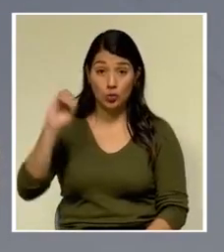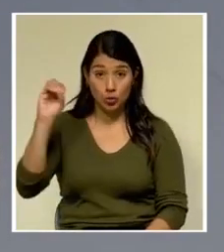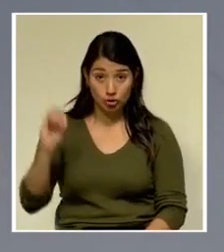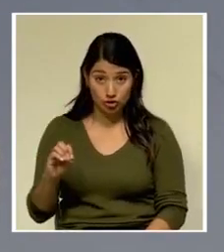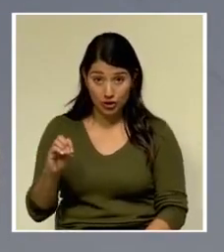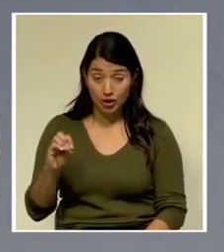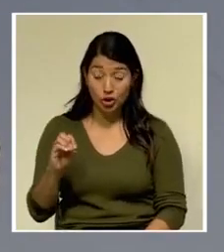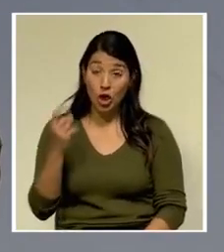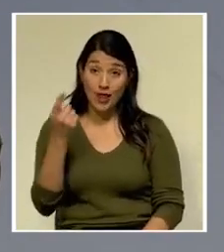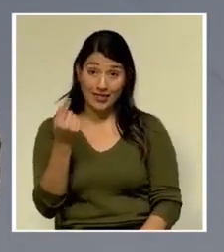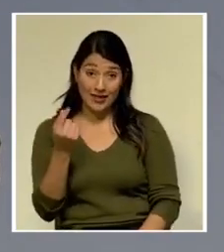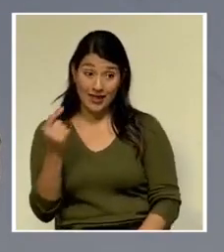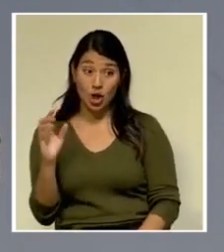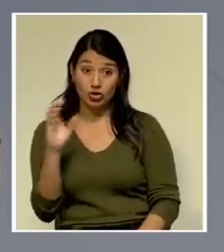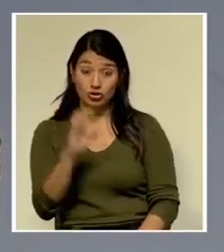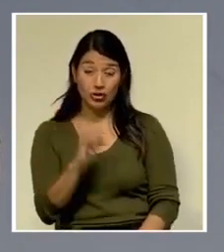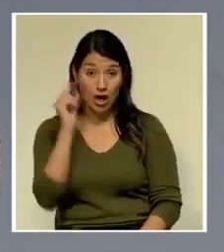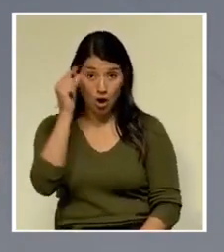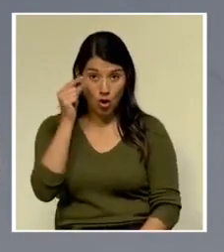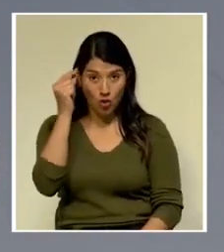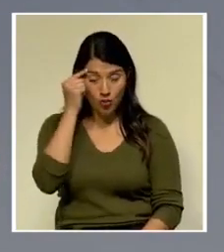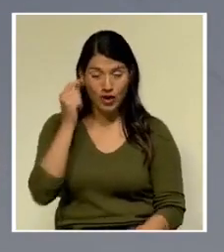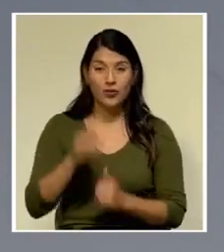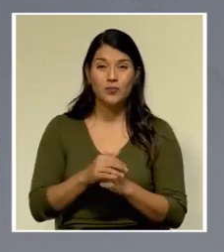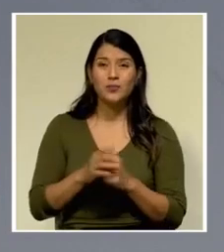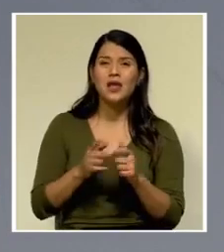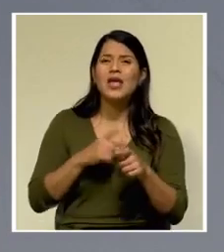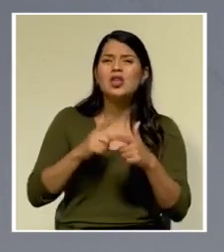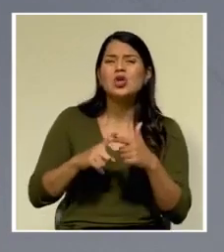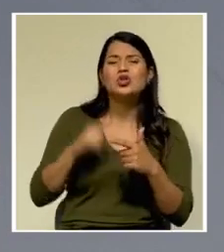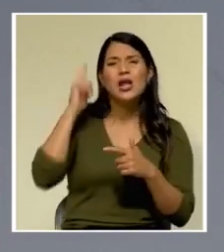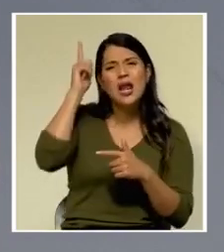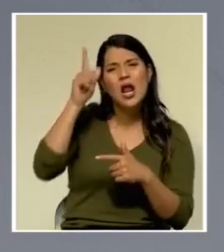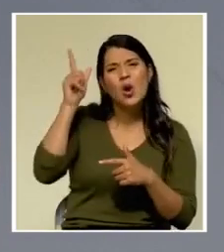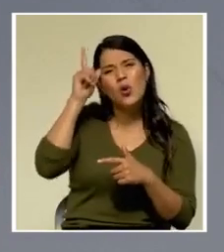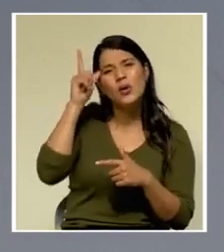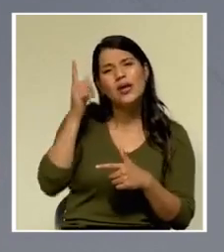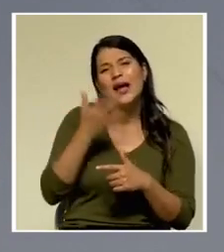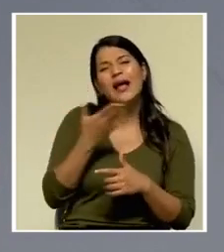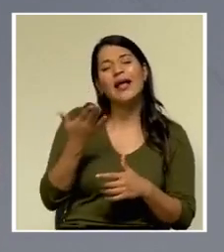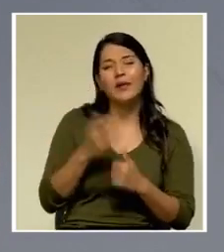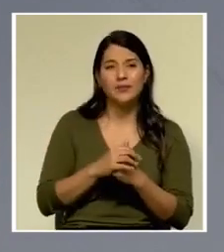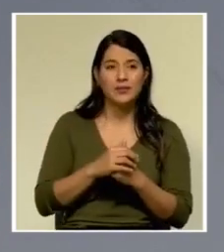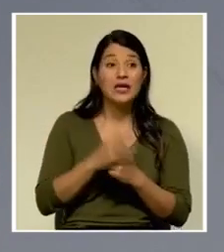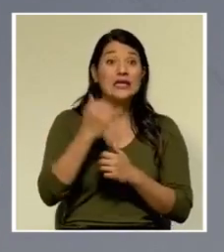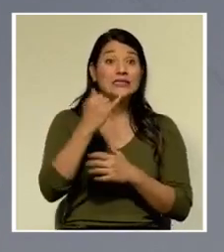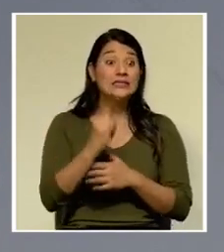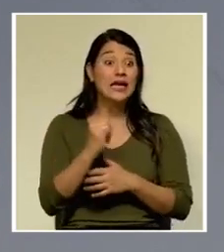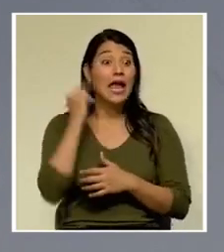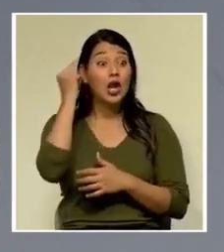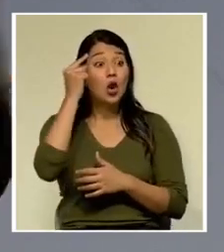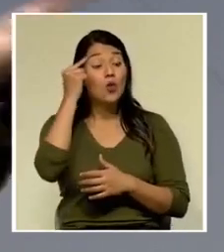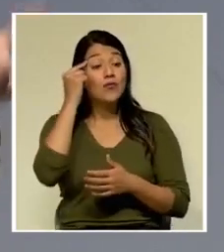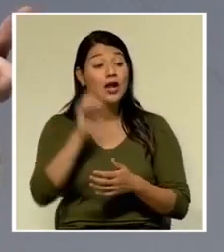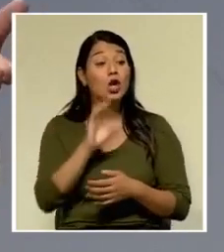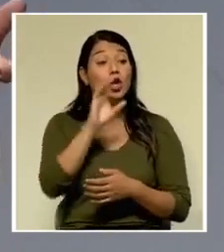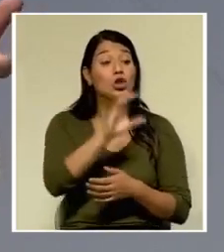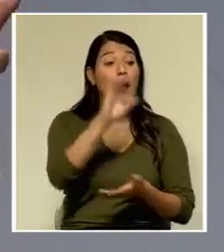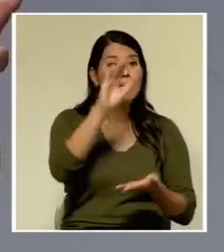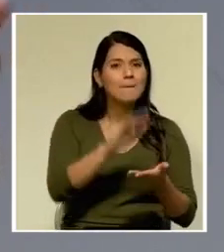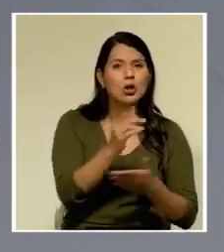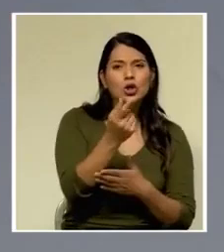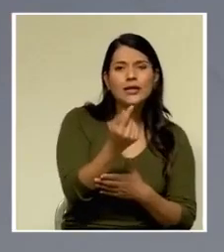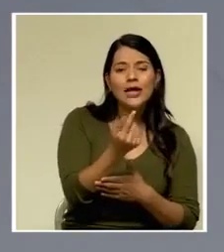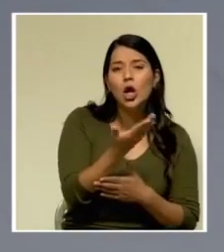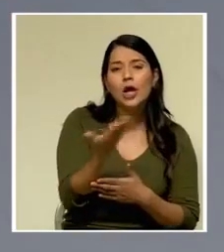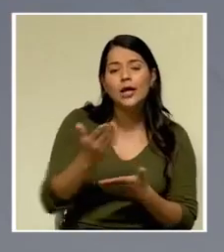0.08% del financiamiento. La lógica aritmética que le dice a uno cuando baja el financiamiento público. Pues ¿qué es lo que sube?